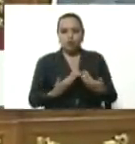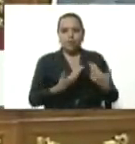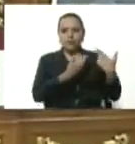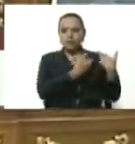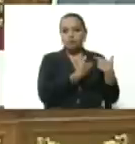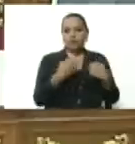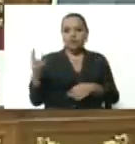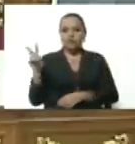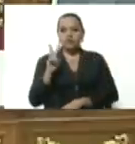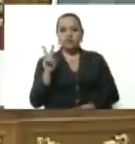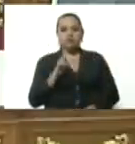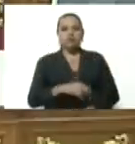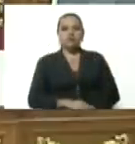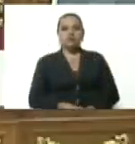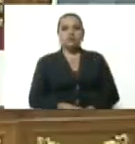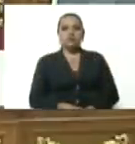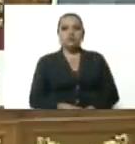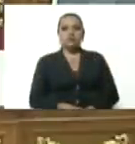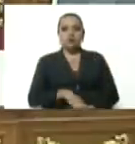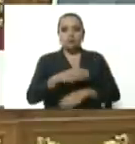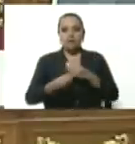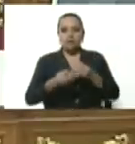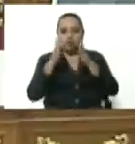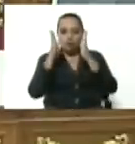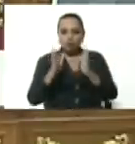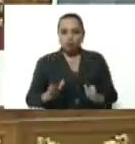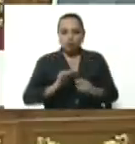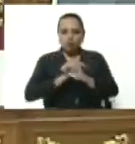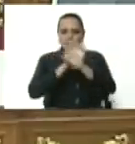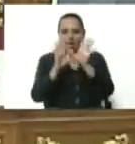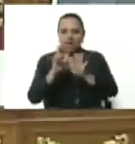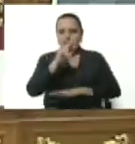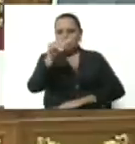para fijar una posición clara nacional